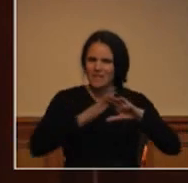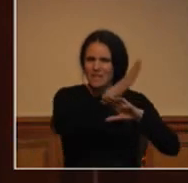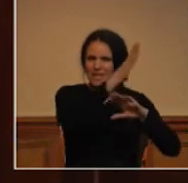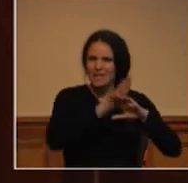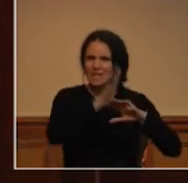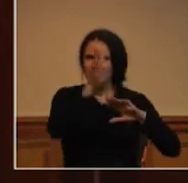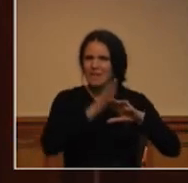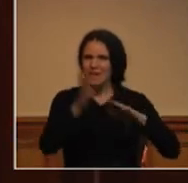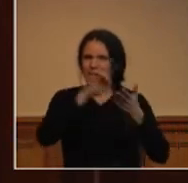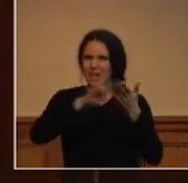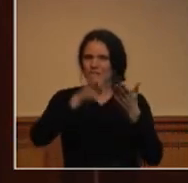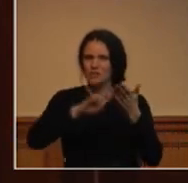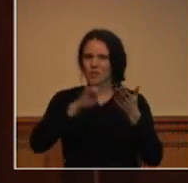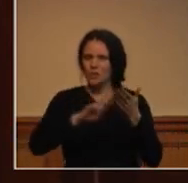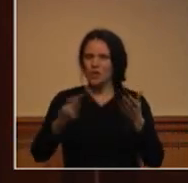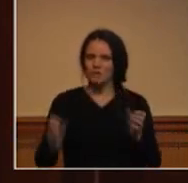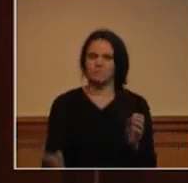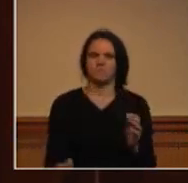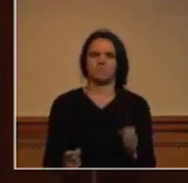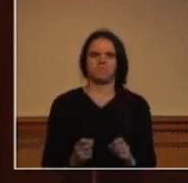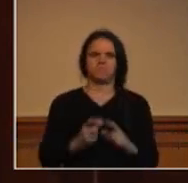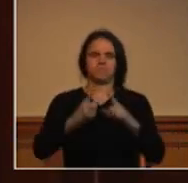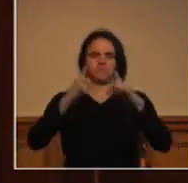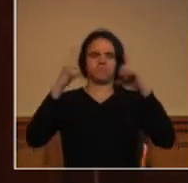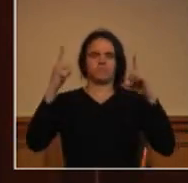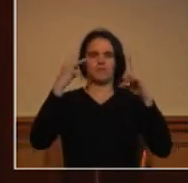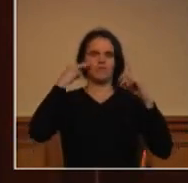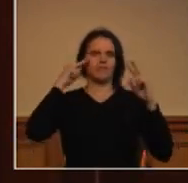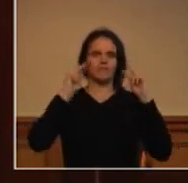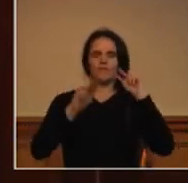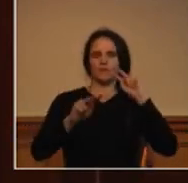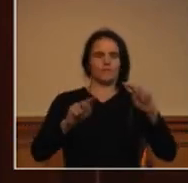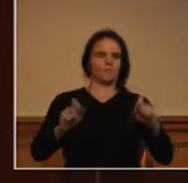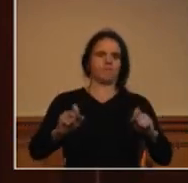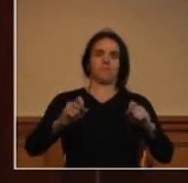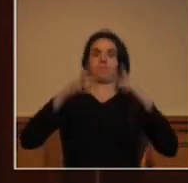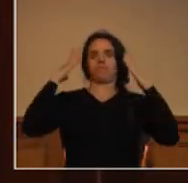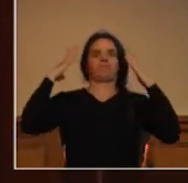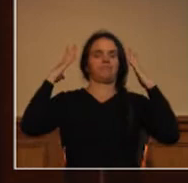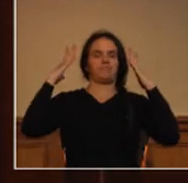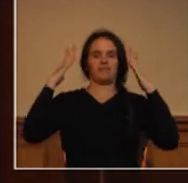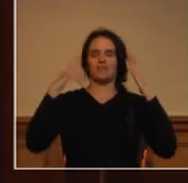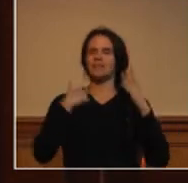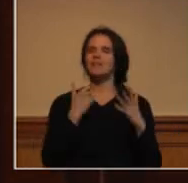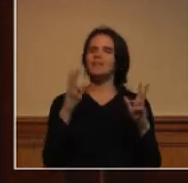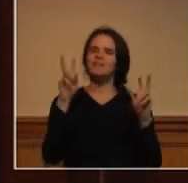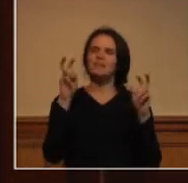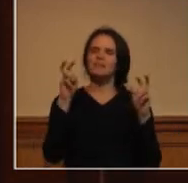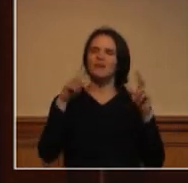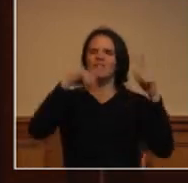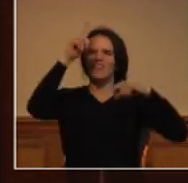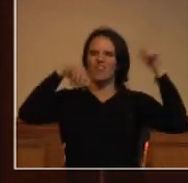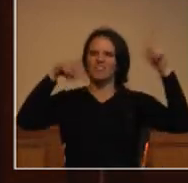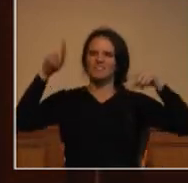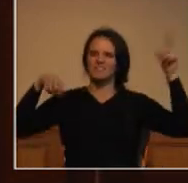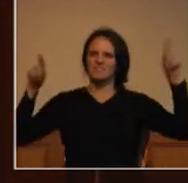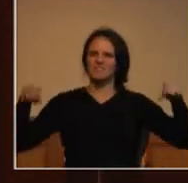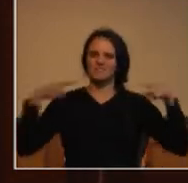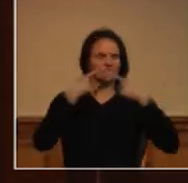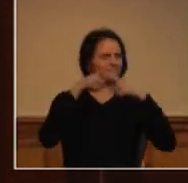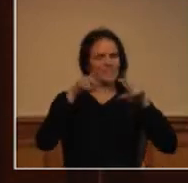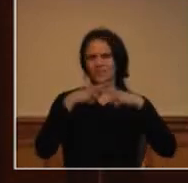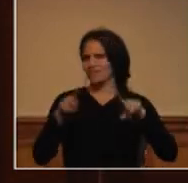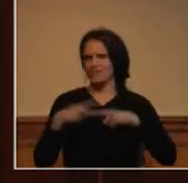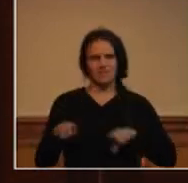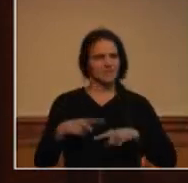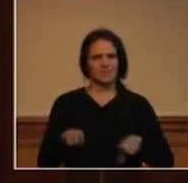lectora, emergió a nuestros ojos y nos atropelló el tema de la varianza, lo muy